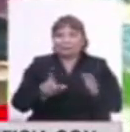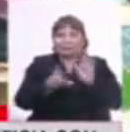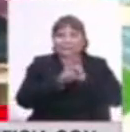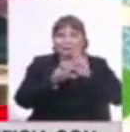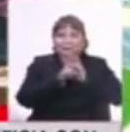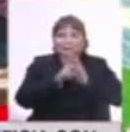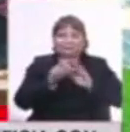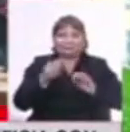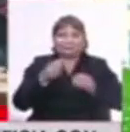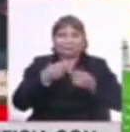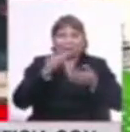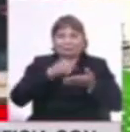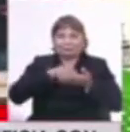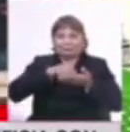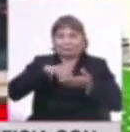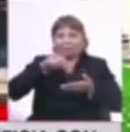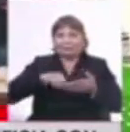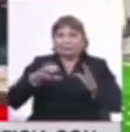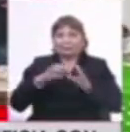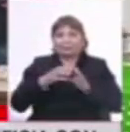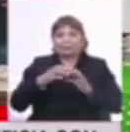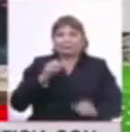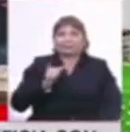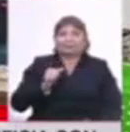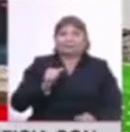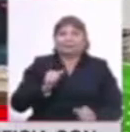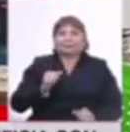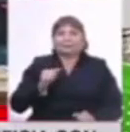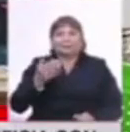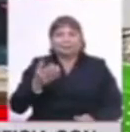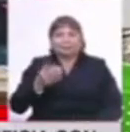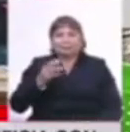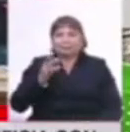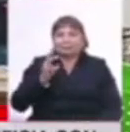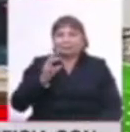mentirosa, de verdad, la señora, gastándose 7,000 soles